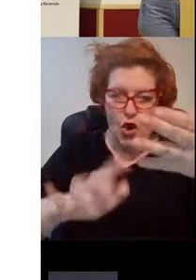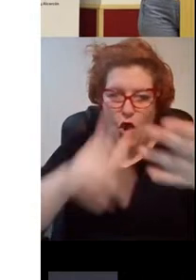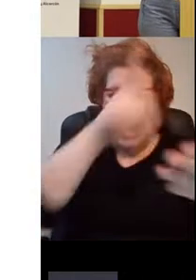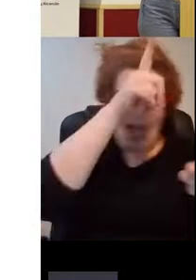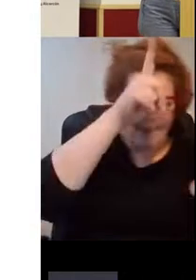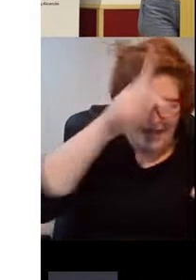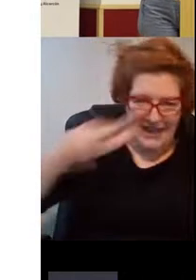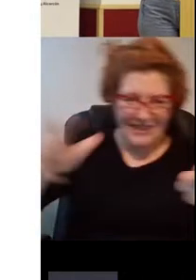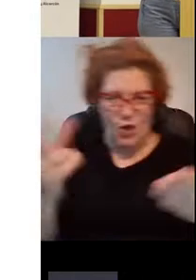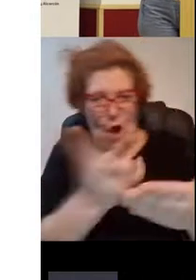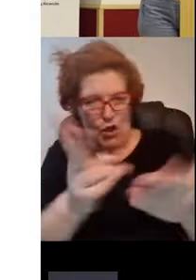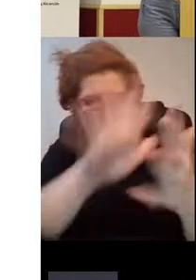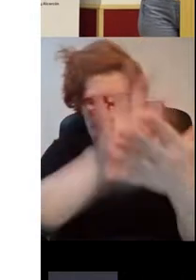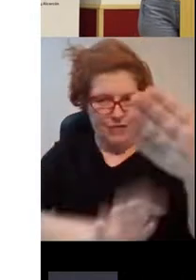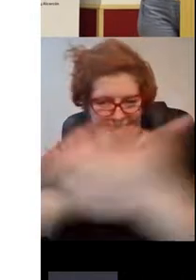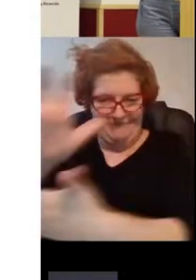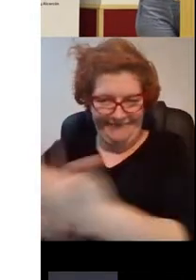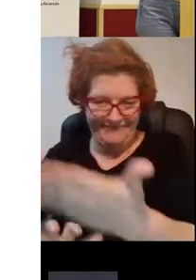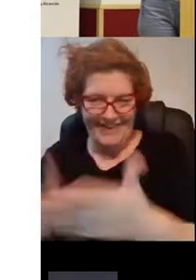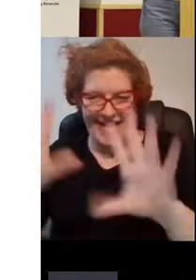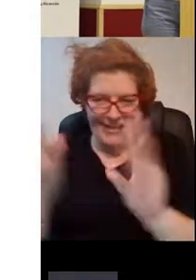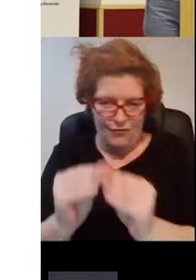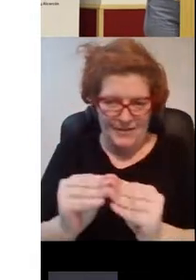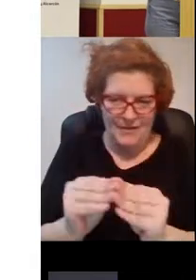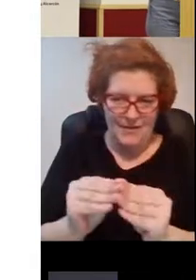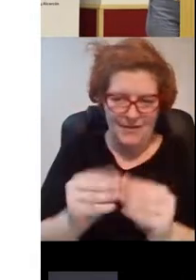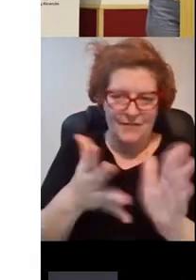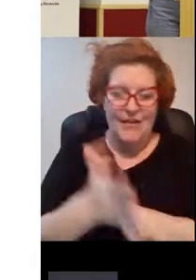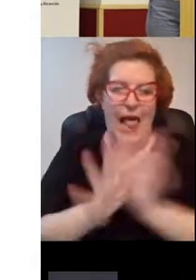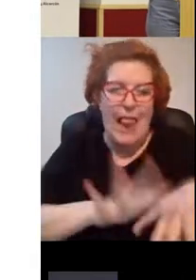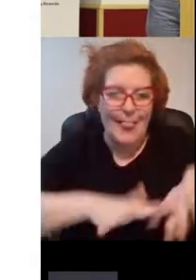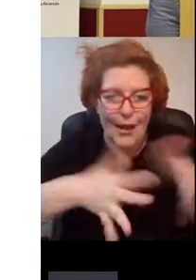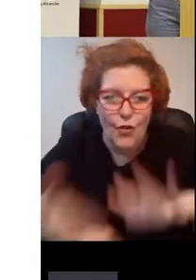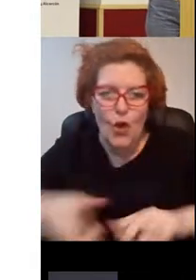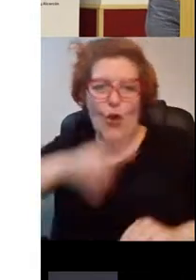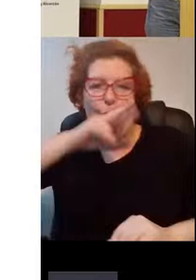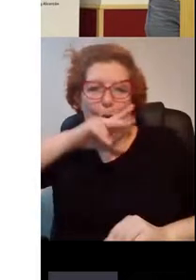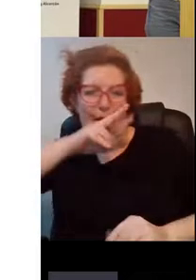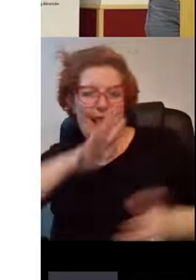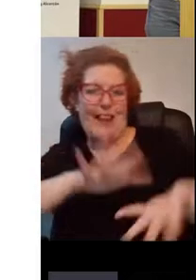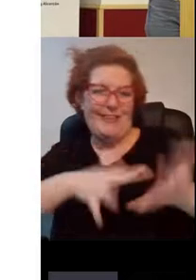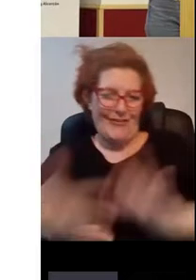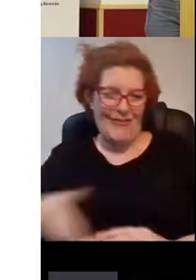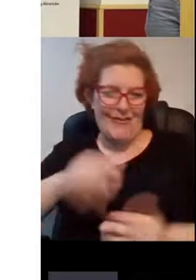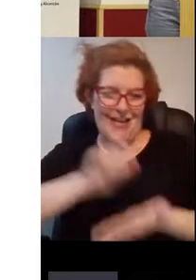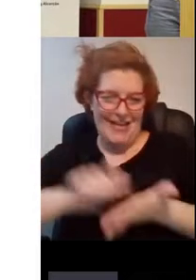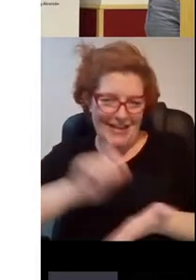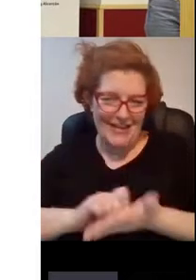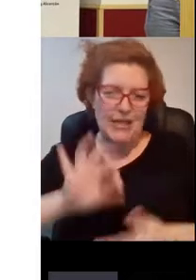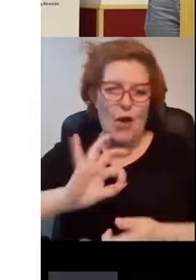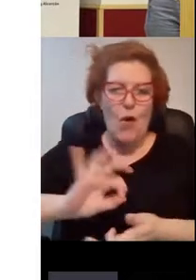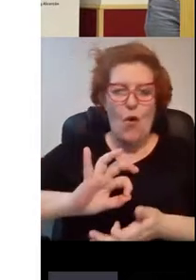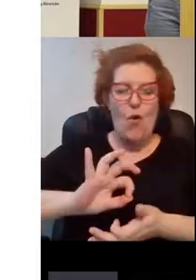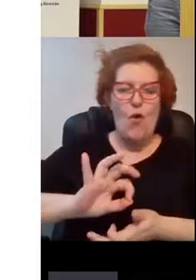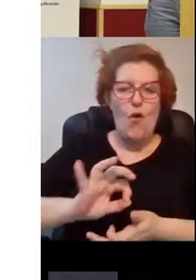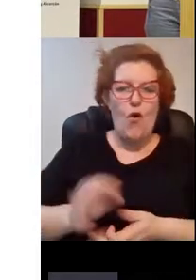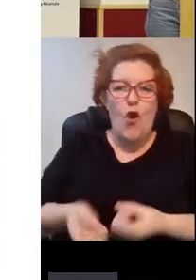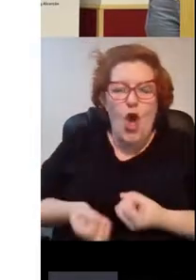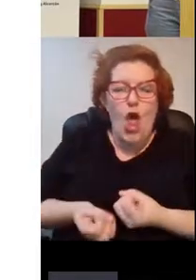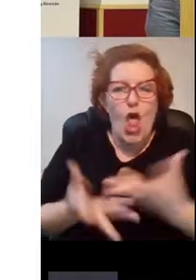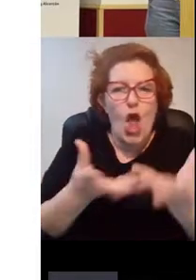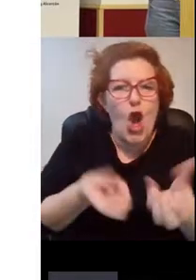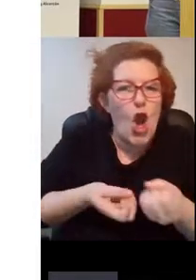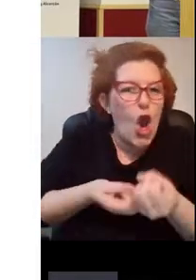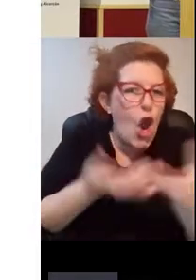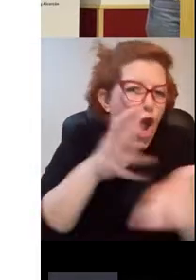español. Una traducción oral o escrita, también un comentario con una argumentación, o